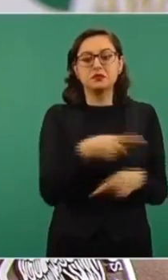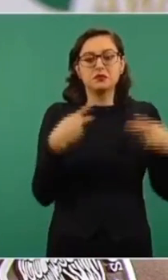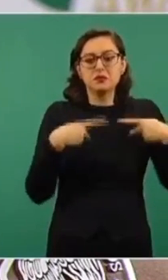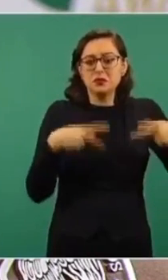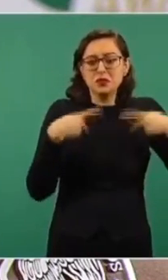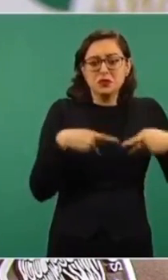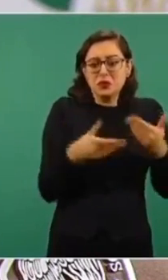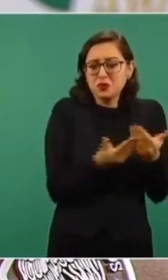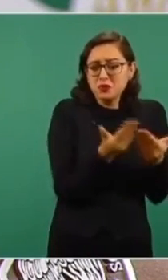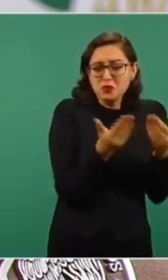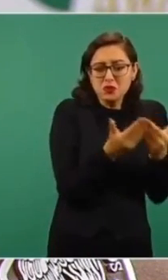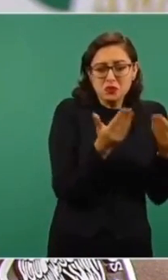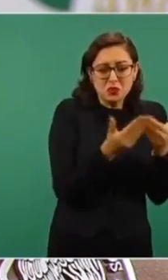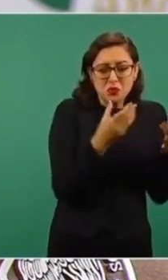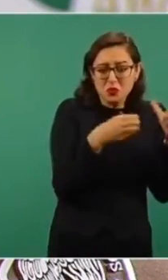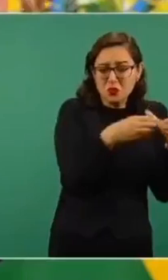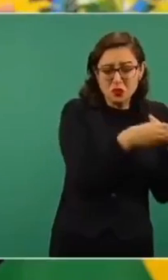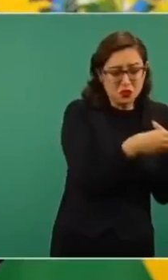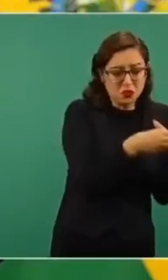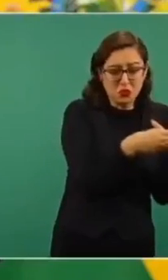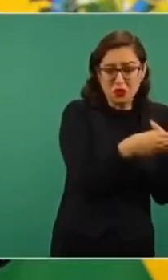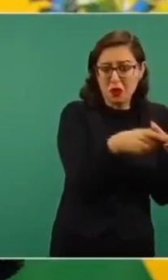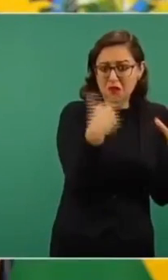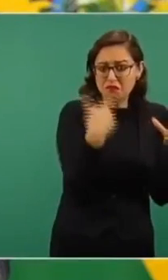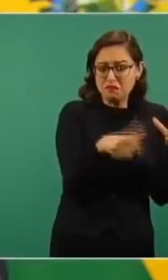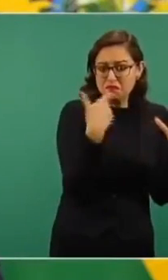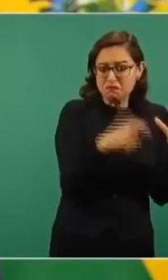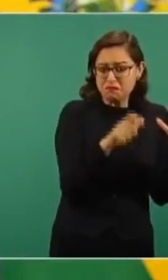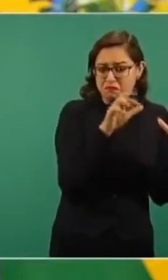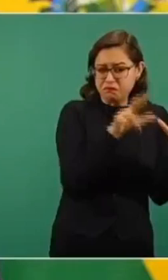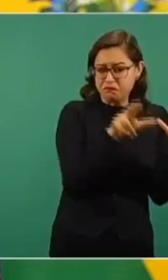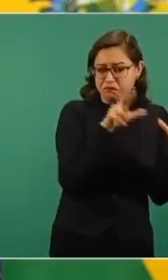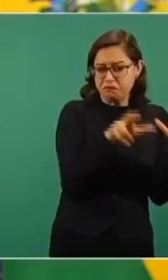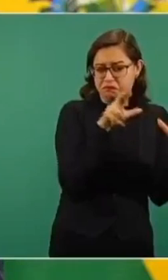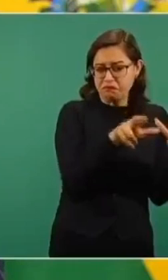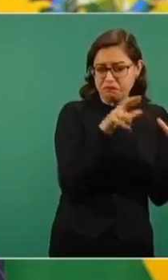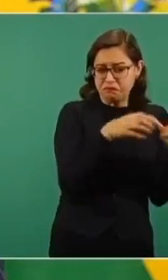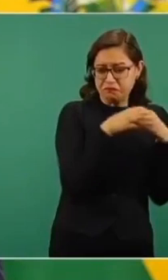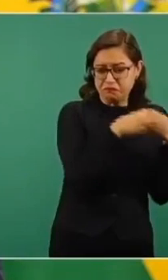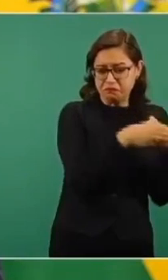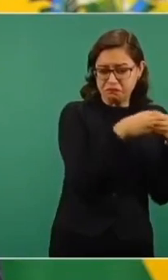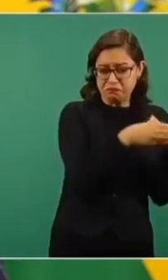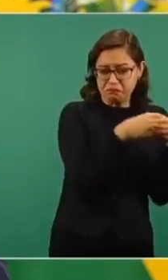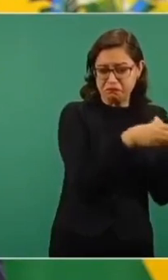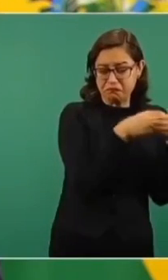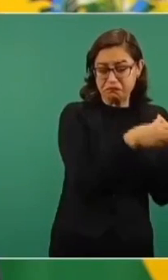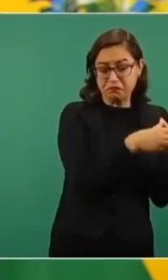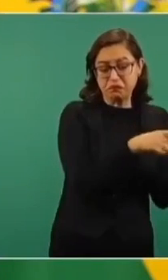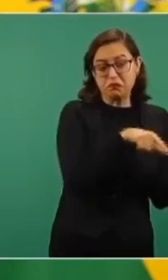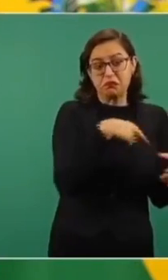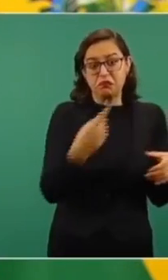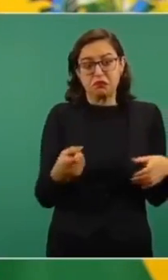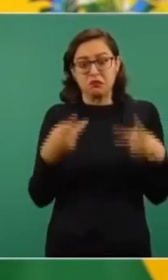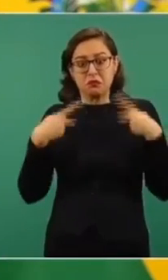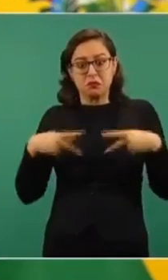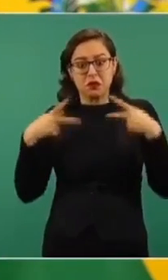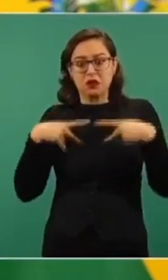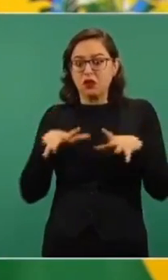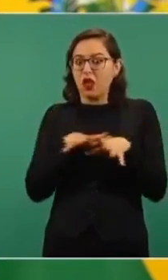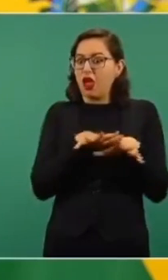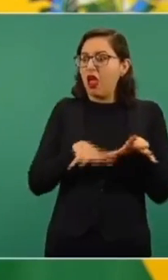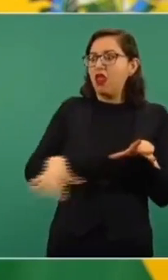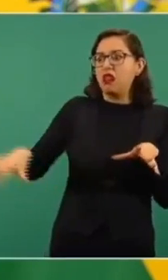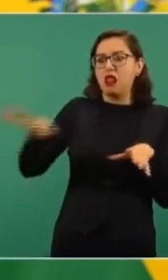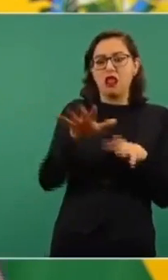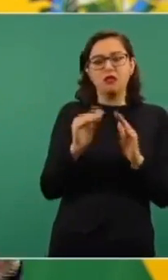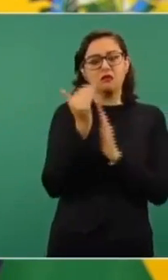pocas manos. Cada vez hay más y más ricos y cada vez más ricos y cada vez empieza a recrudecer la pobreza en